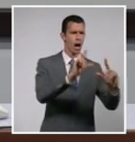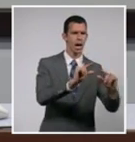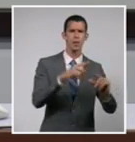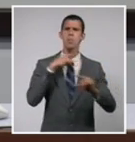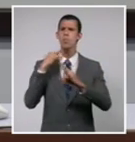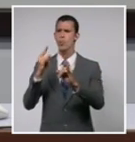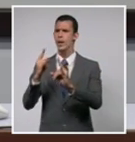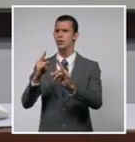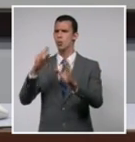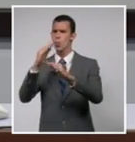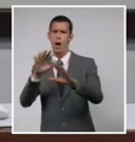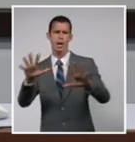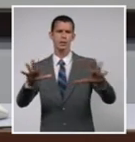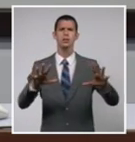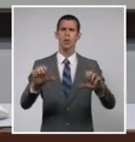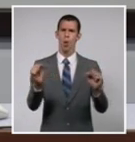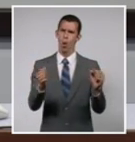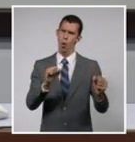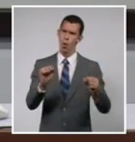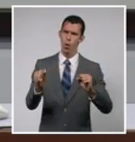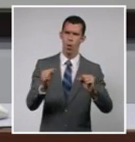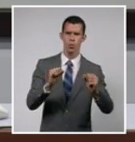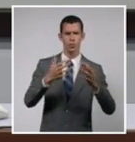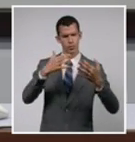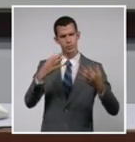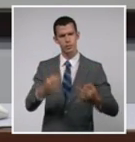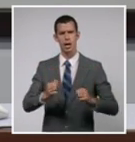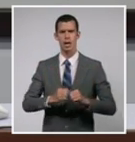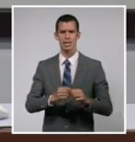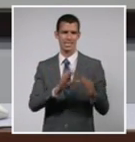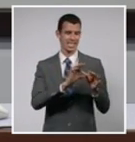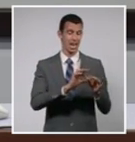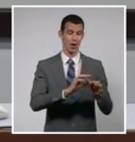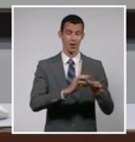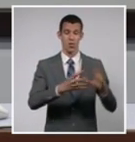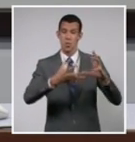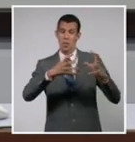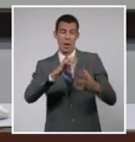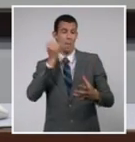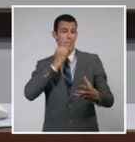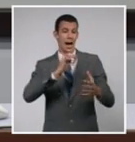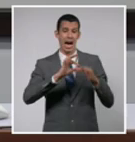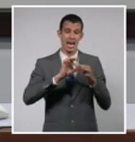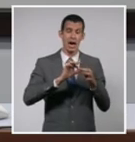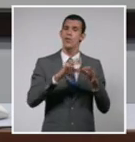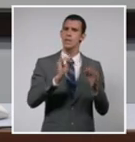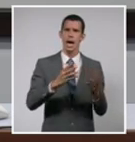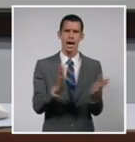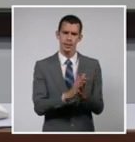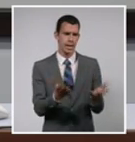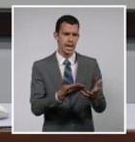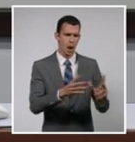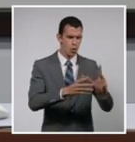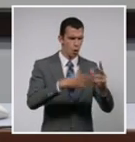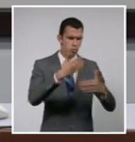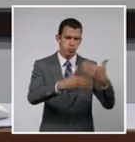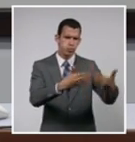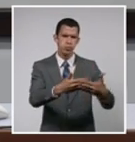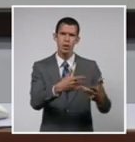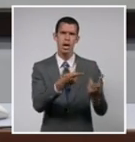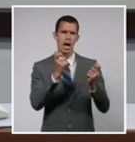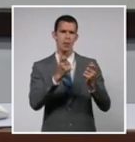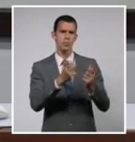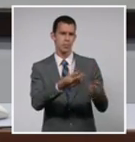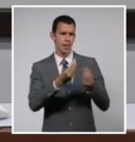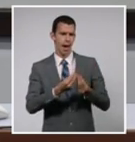críticos. Es cierto que los que nos entran en estado grave y crítico salen más rápido de ese estado que en otro momento, pero eso no le da